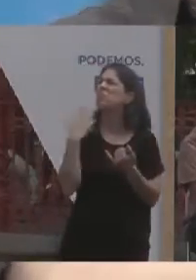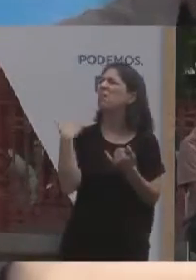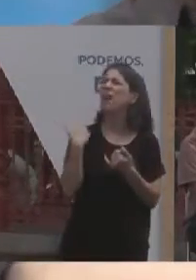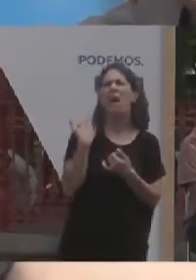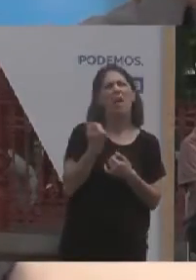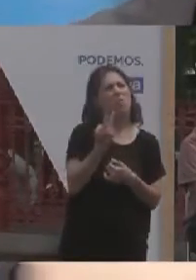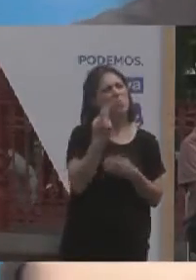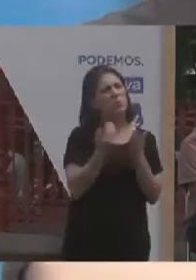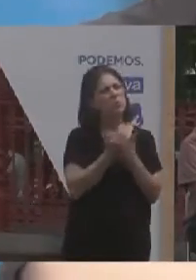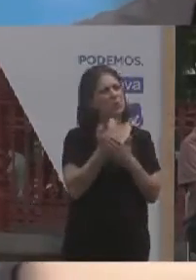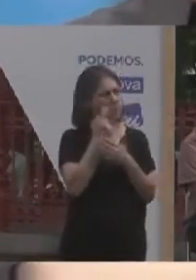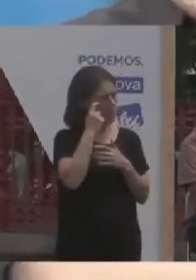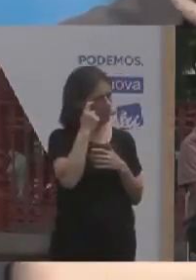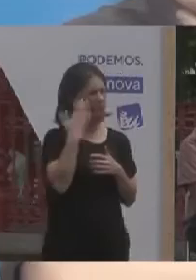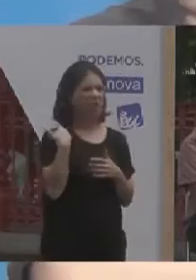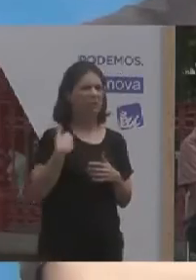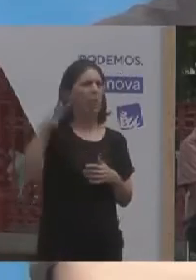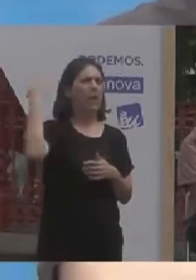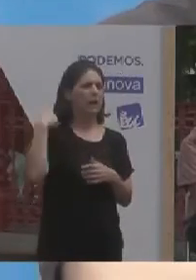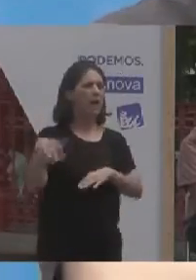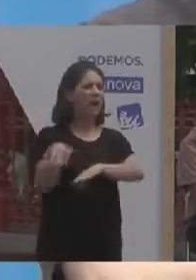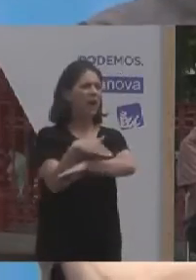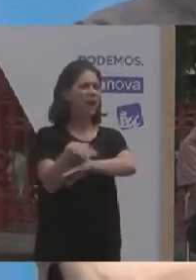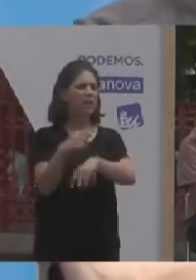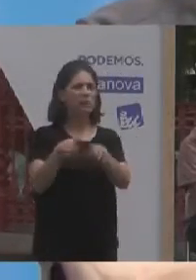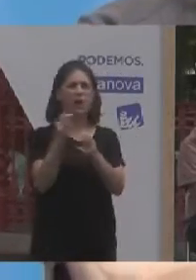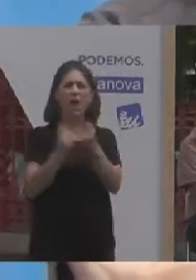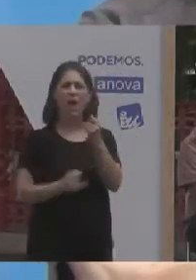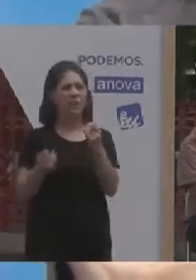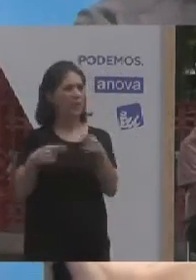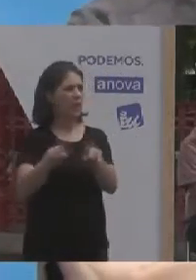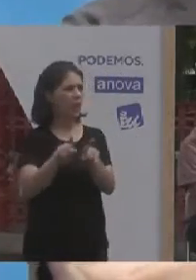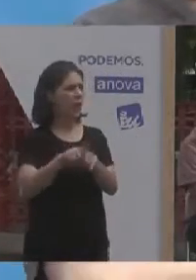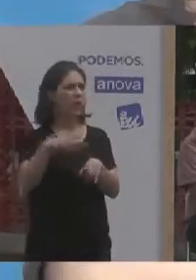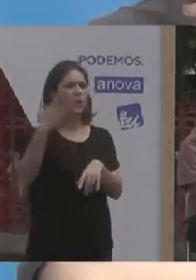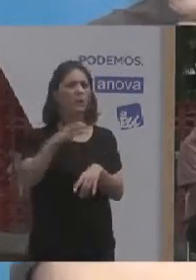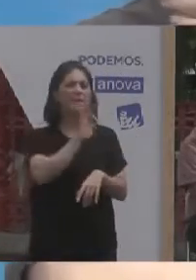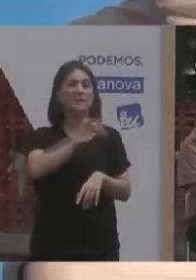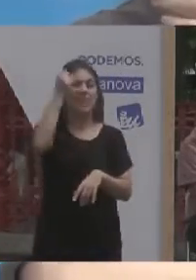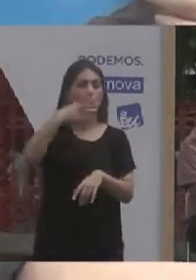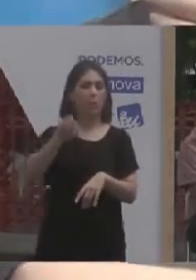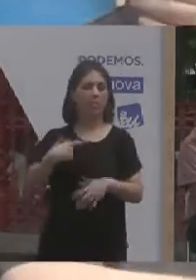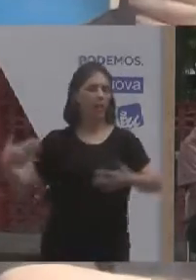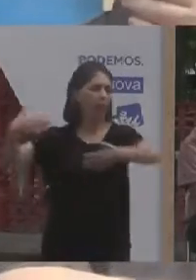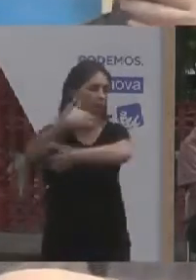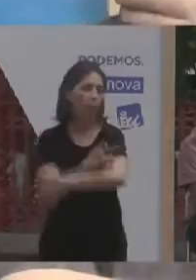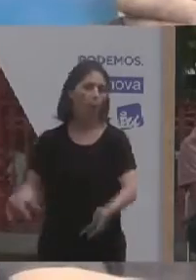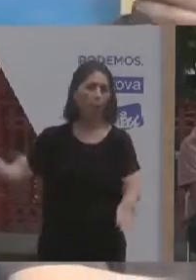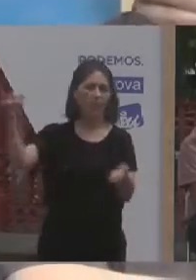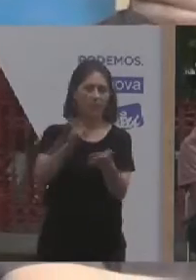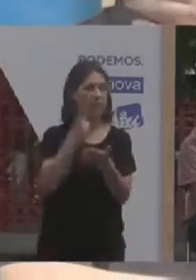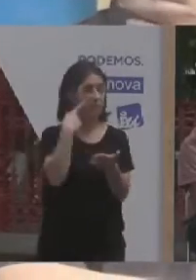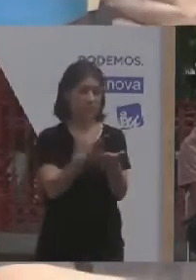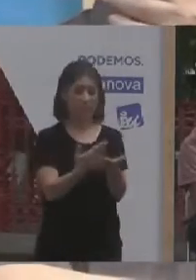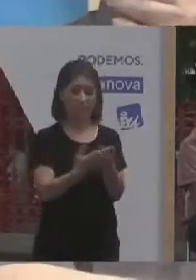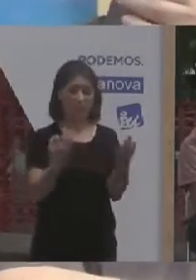2 días, antonte, creo que a rúa, a abrazar unha vez máis o señor Baltar, demostrando